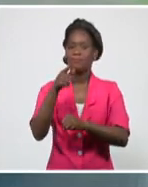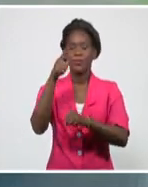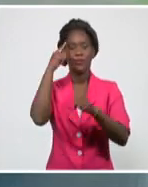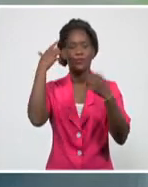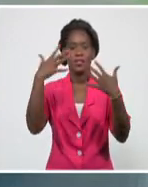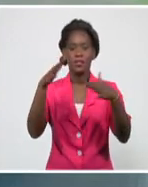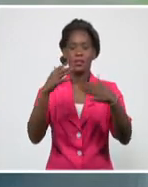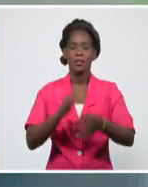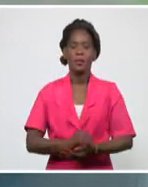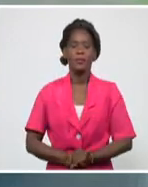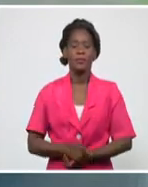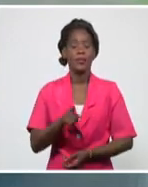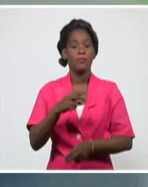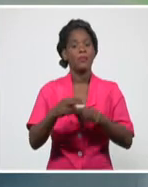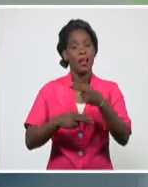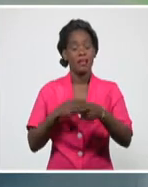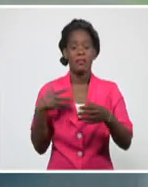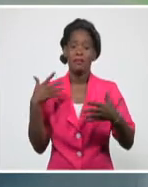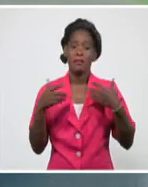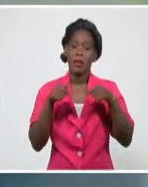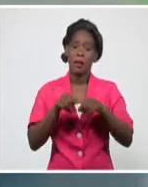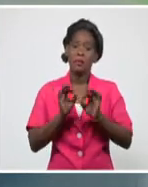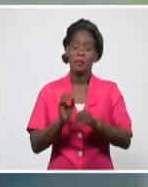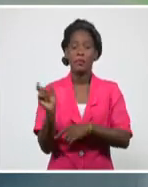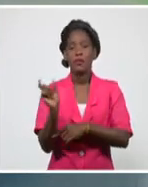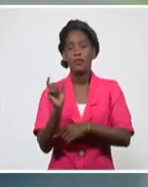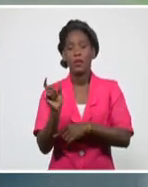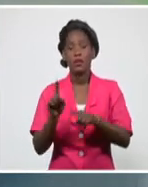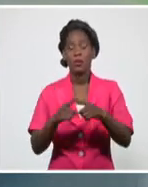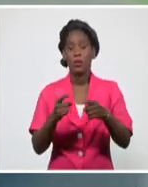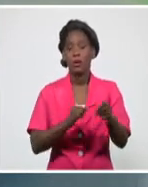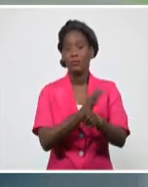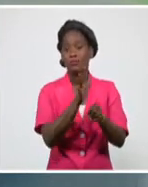más trascendentales en esta celebración marcada